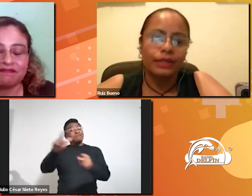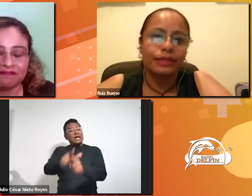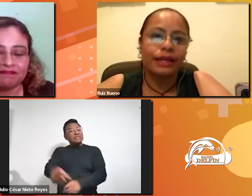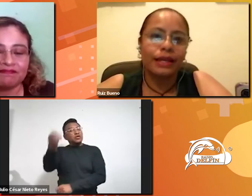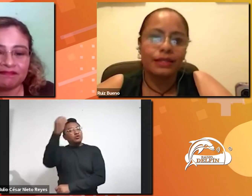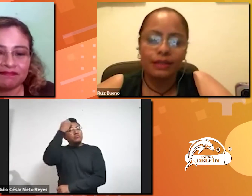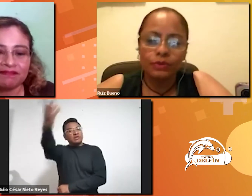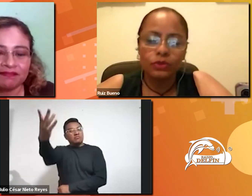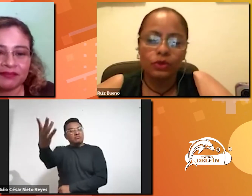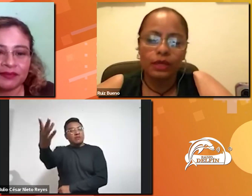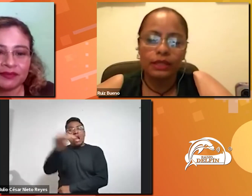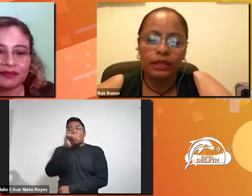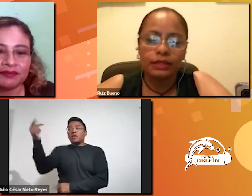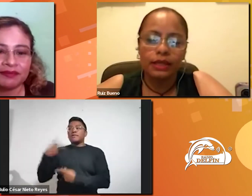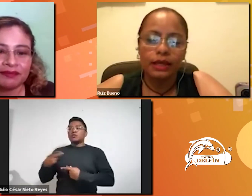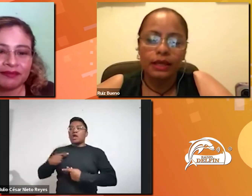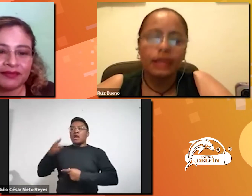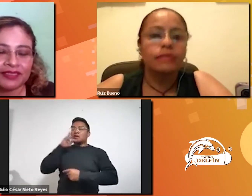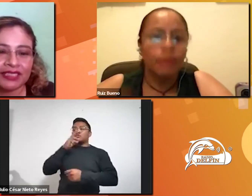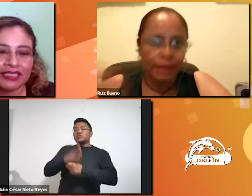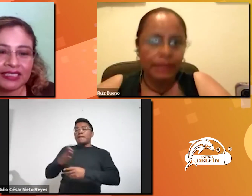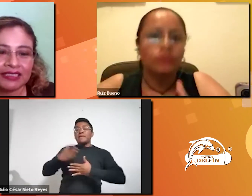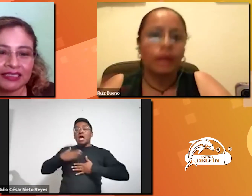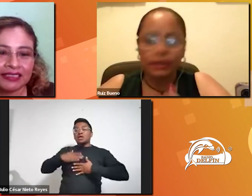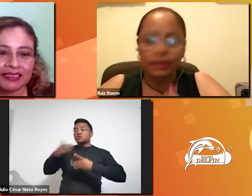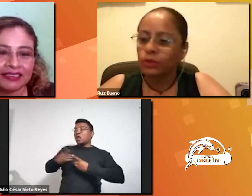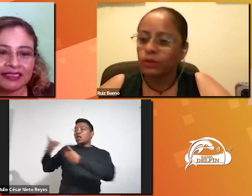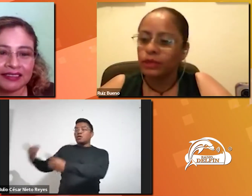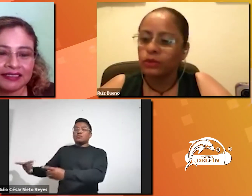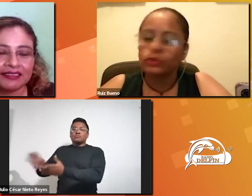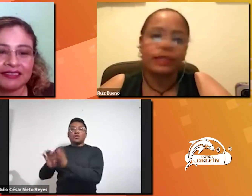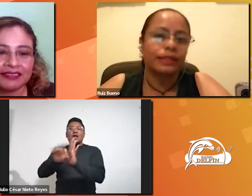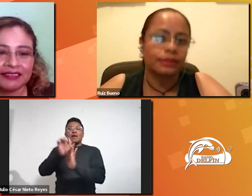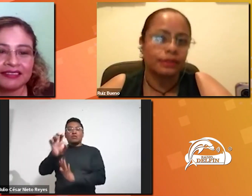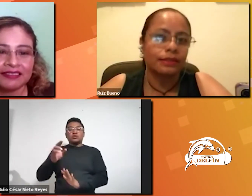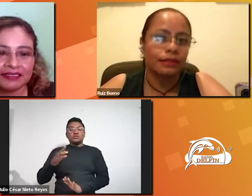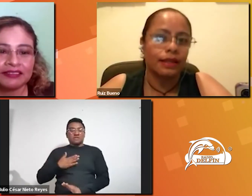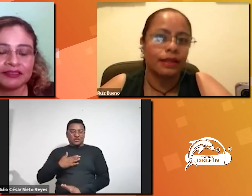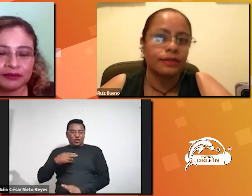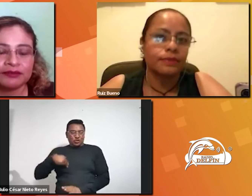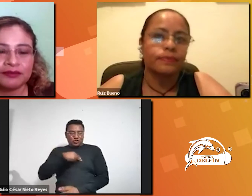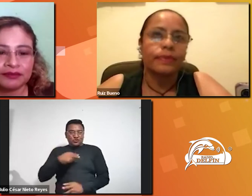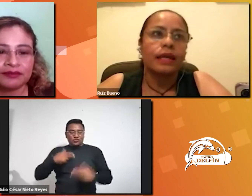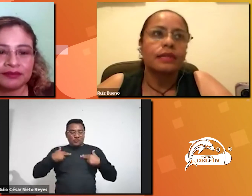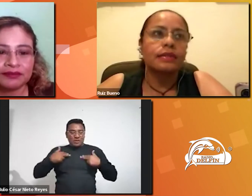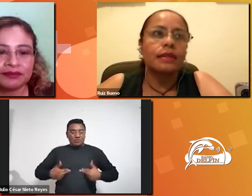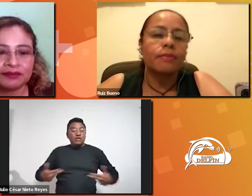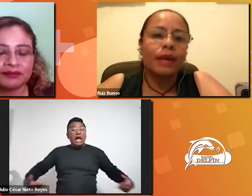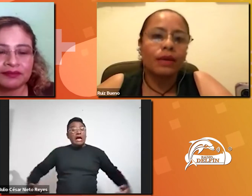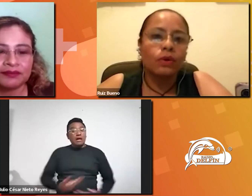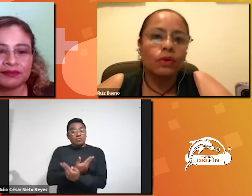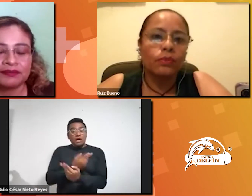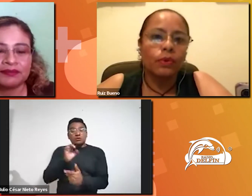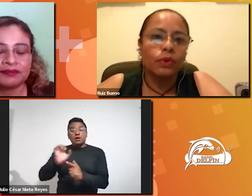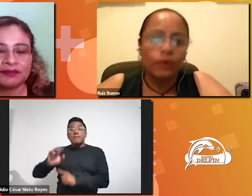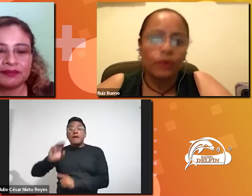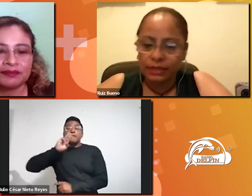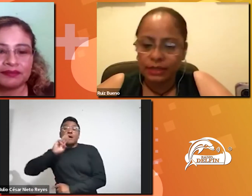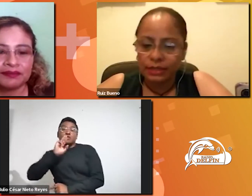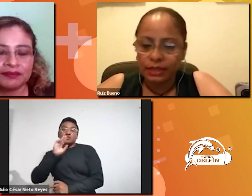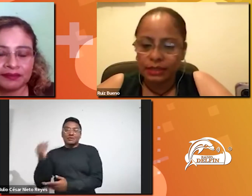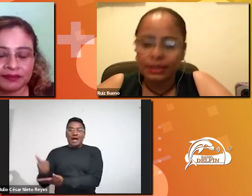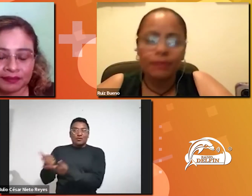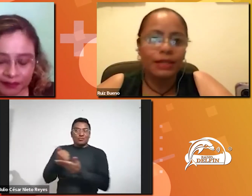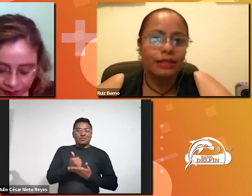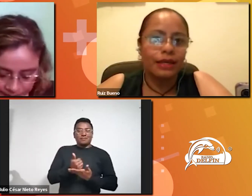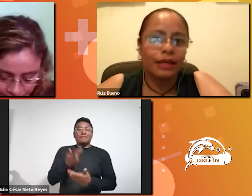¿no? Desde que nacemos, es mamá quien nos va resolviendo ciertas necesidades. Sin embargo, por